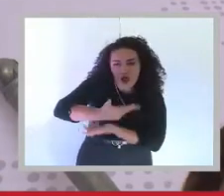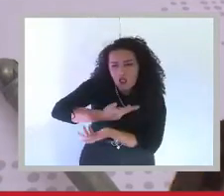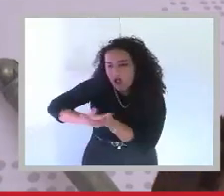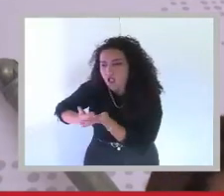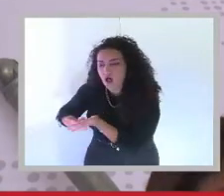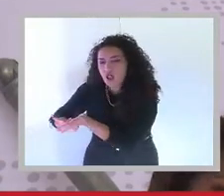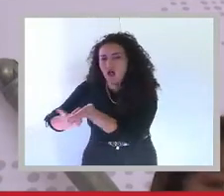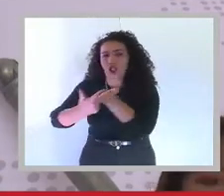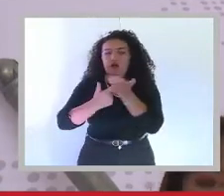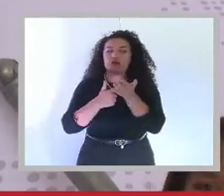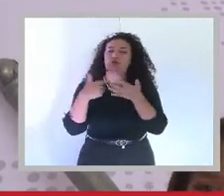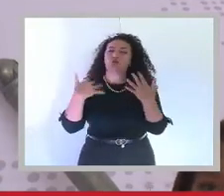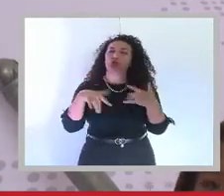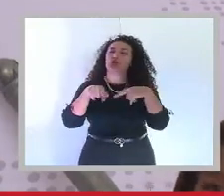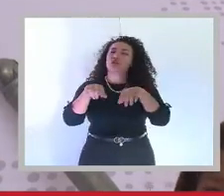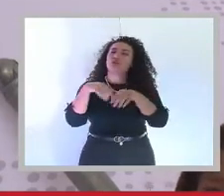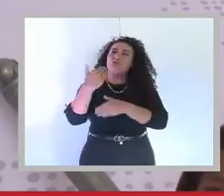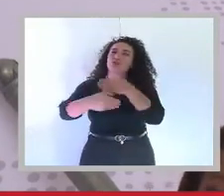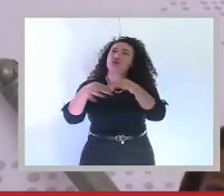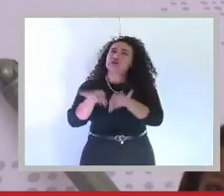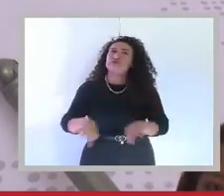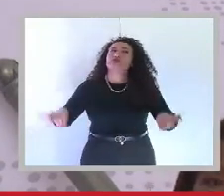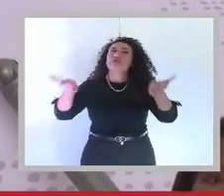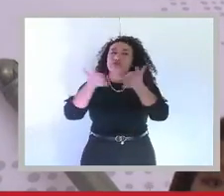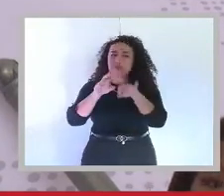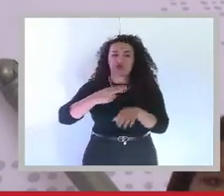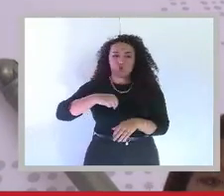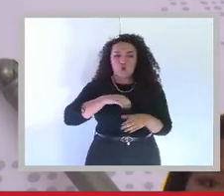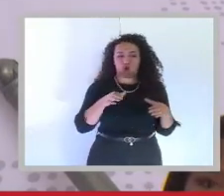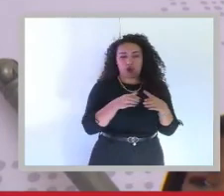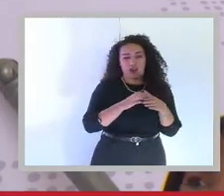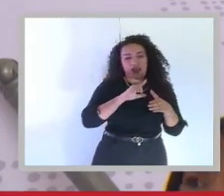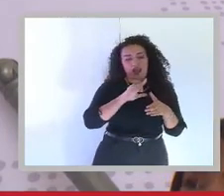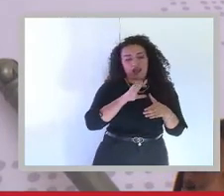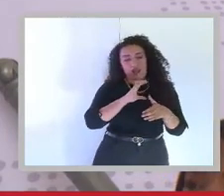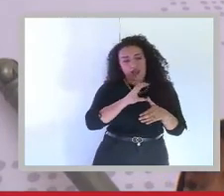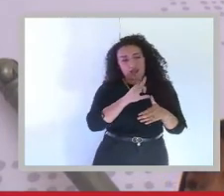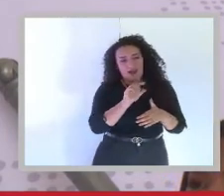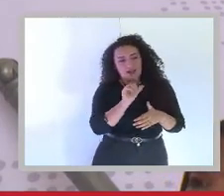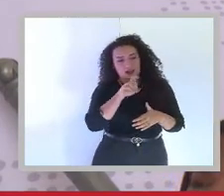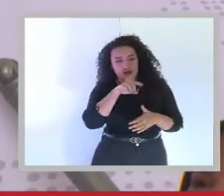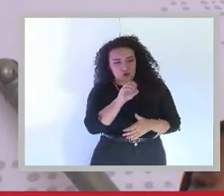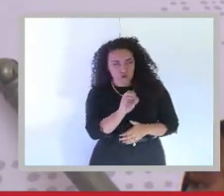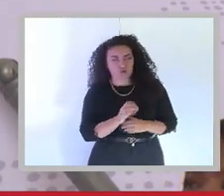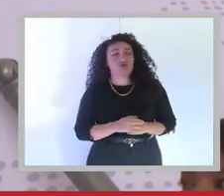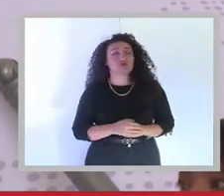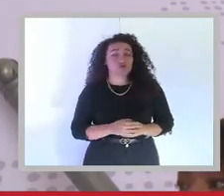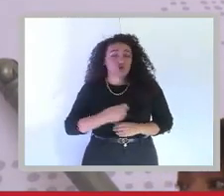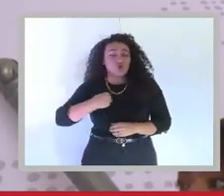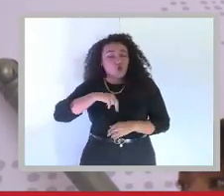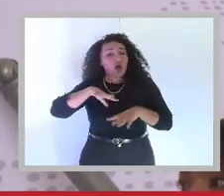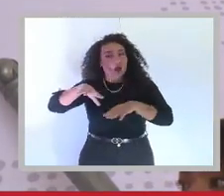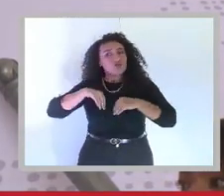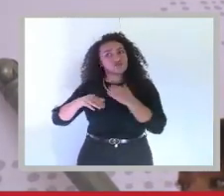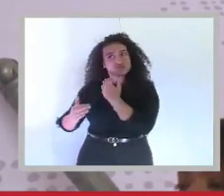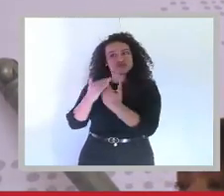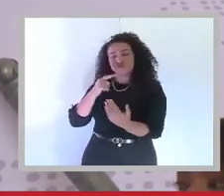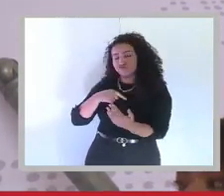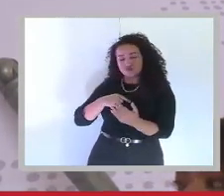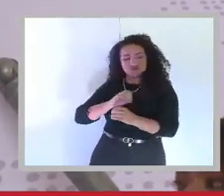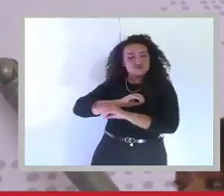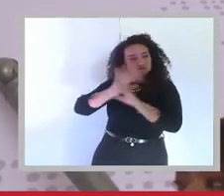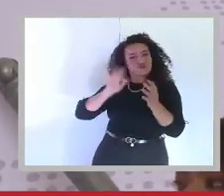reconocimientos, es fundamental para Claxo, y por eso también aceptamos esta invitación a poder organizar